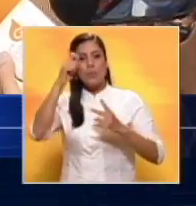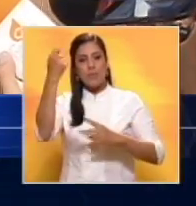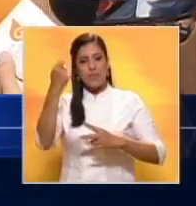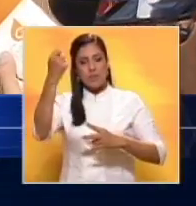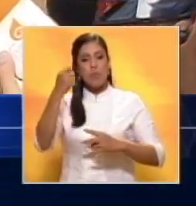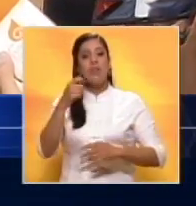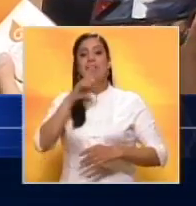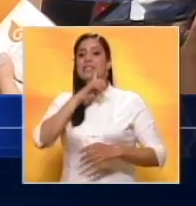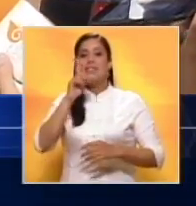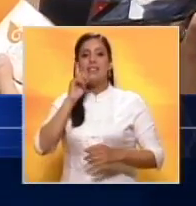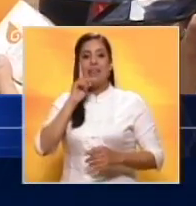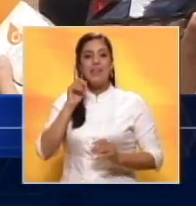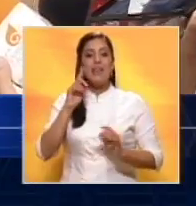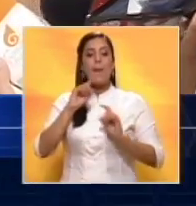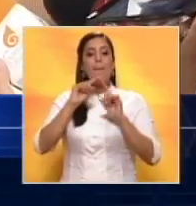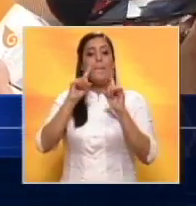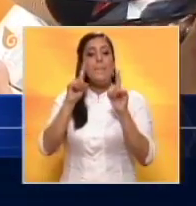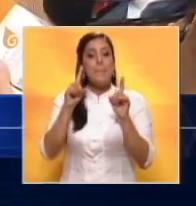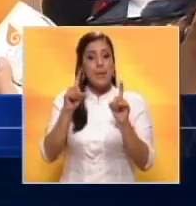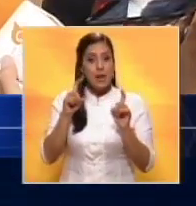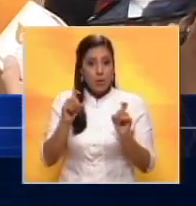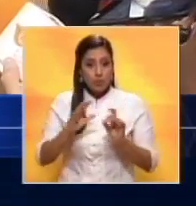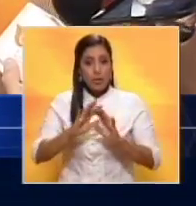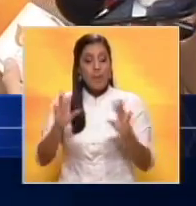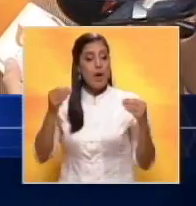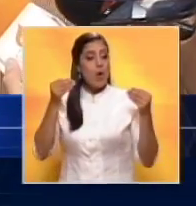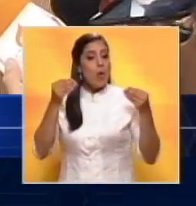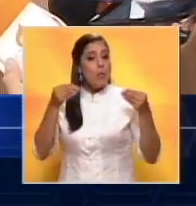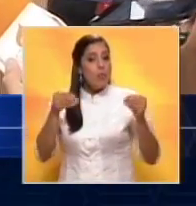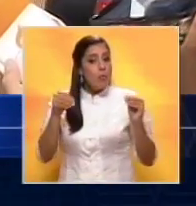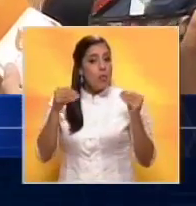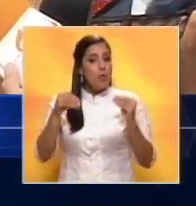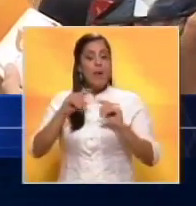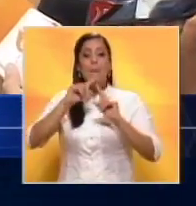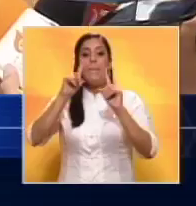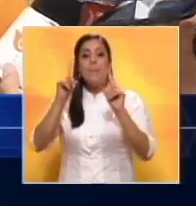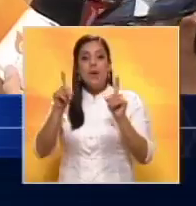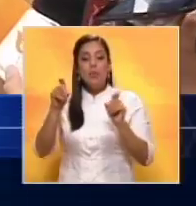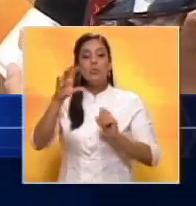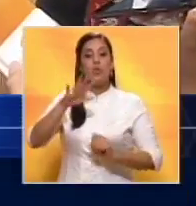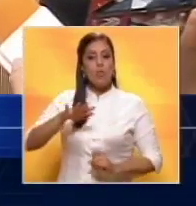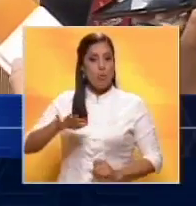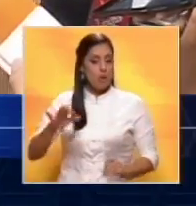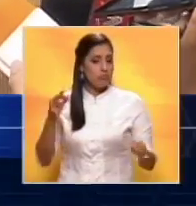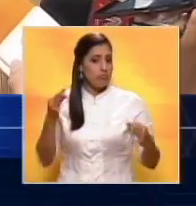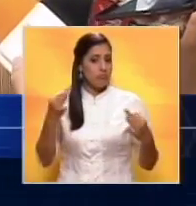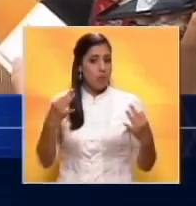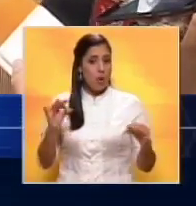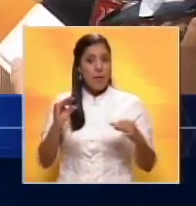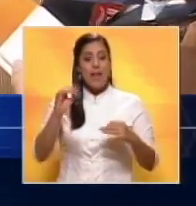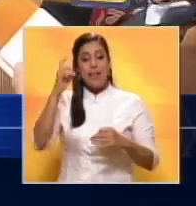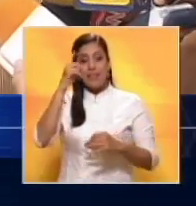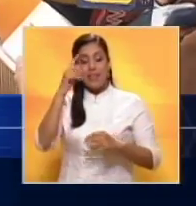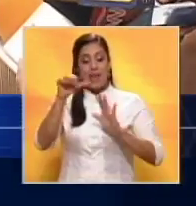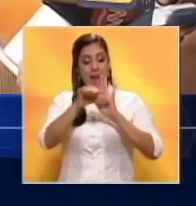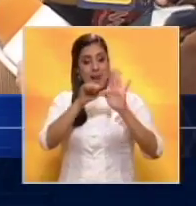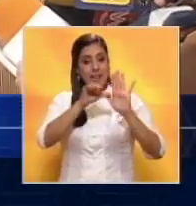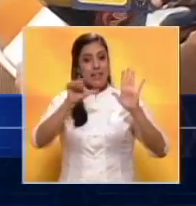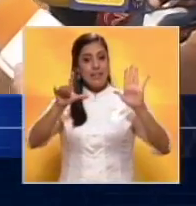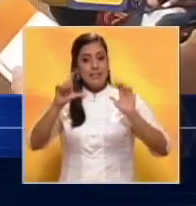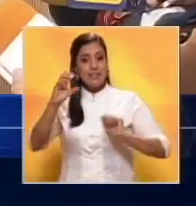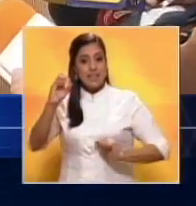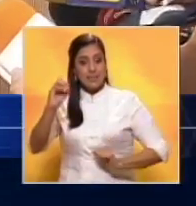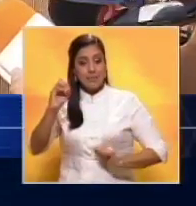Carreño que se trata de una consulta pública, una consulta popular en el marco del artículo